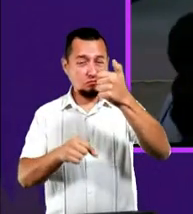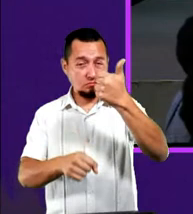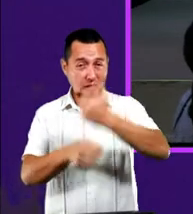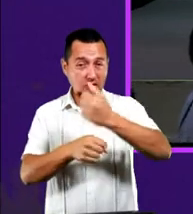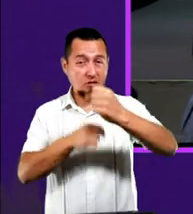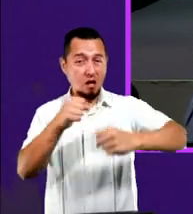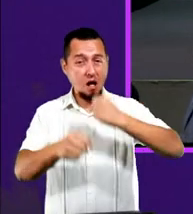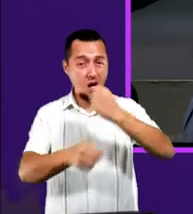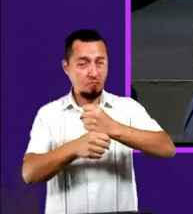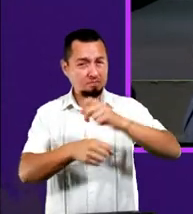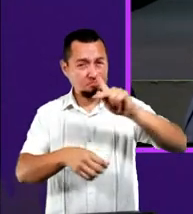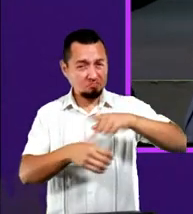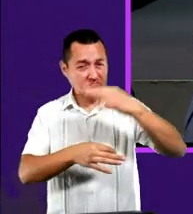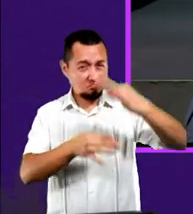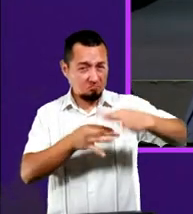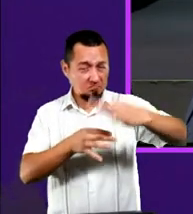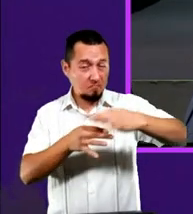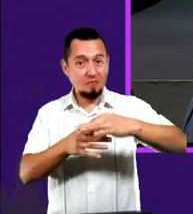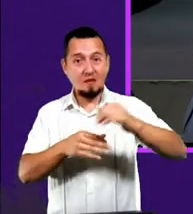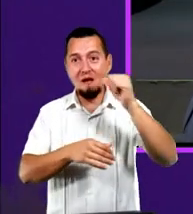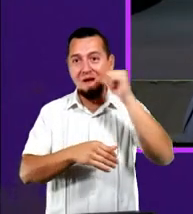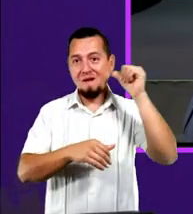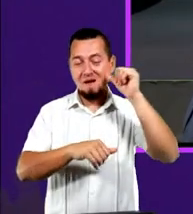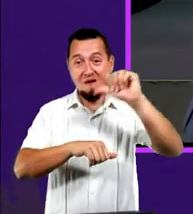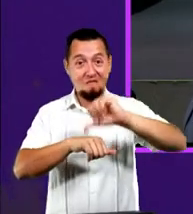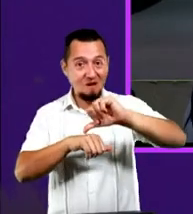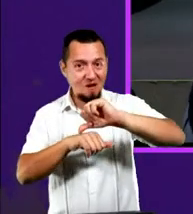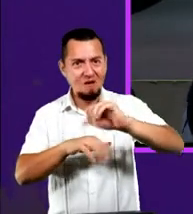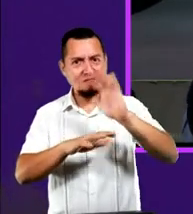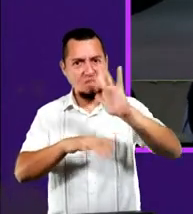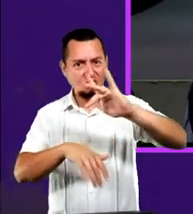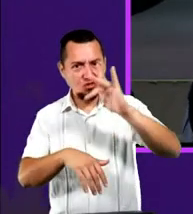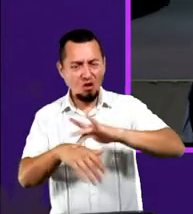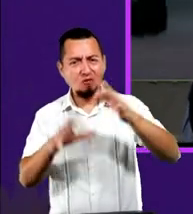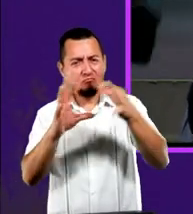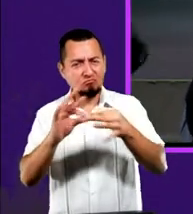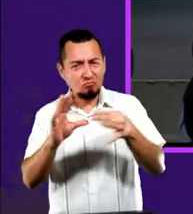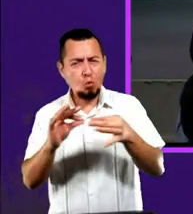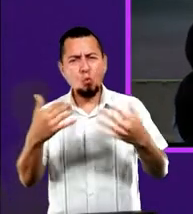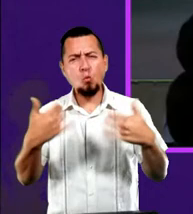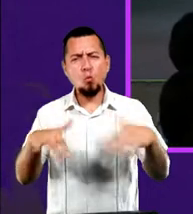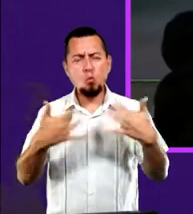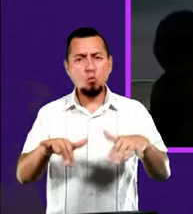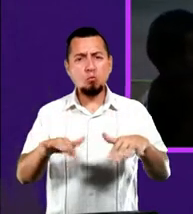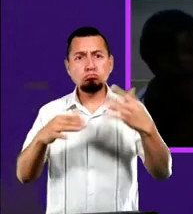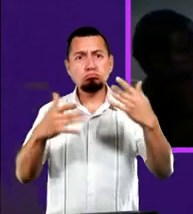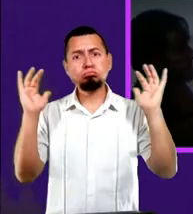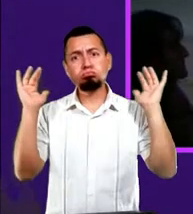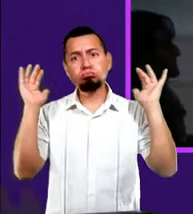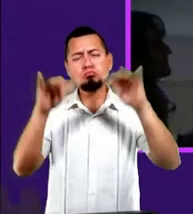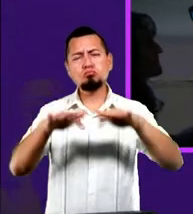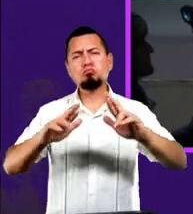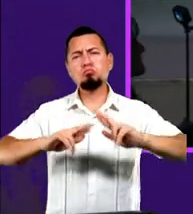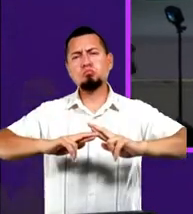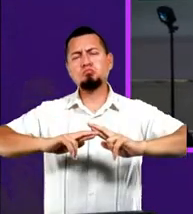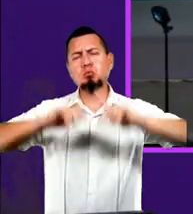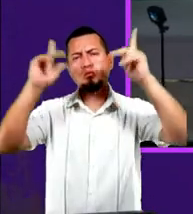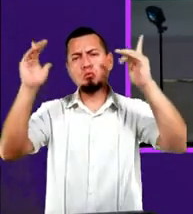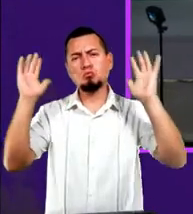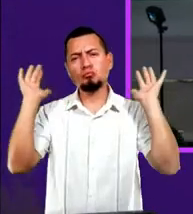y que tiene un registro récord en relación a los años previos. Al día de